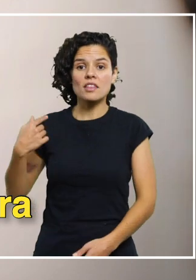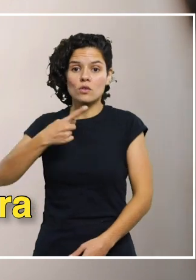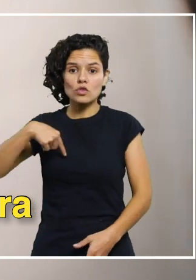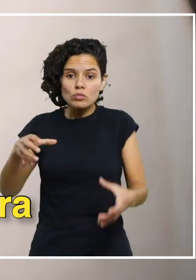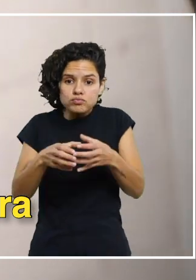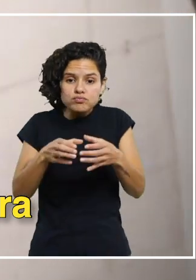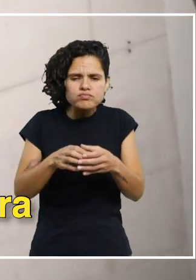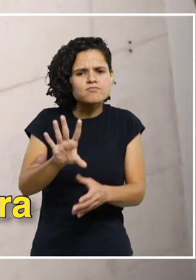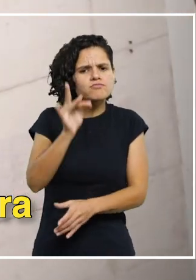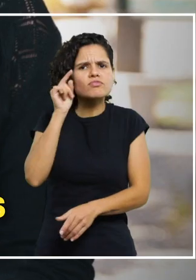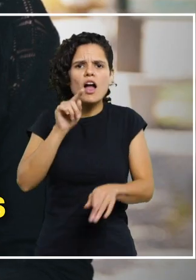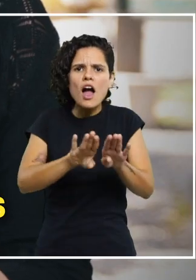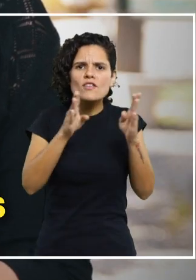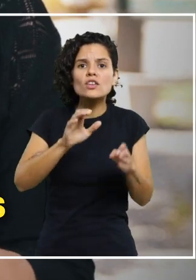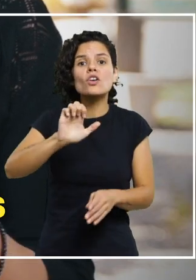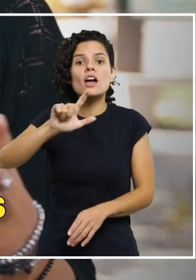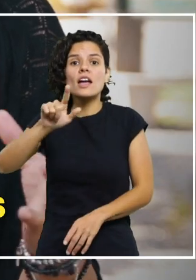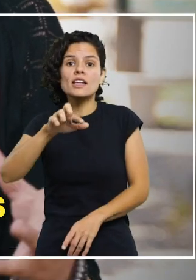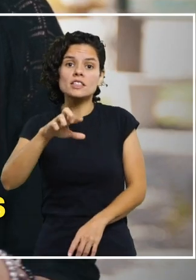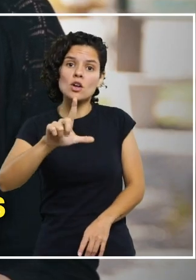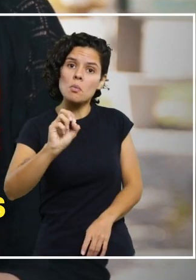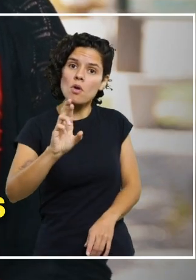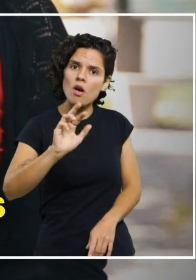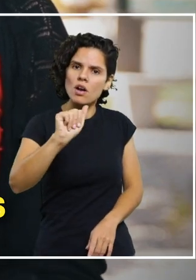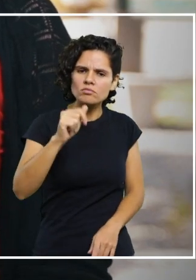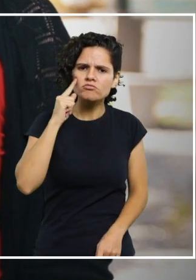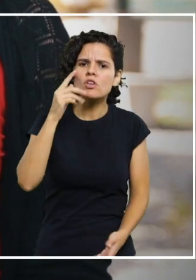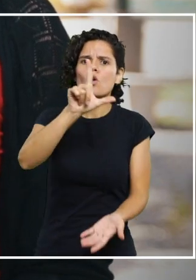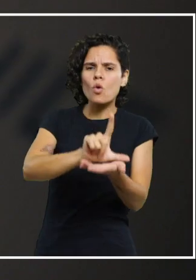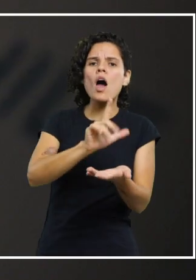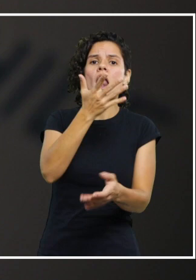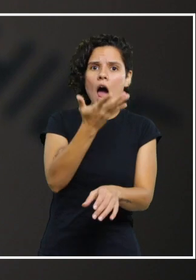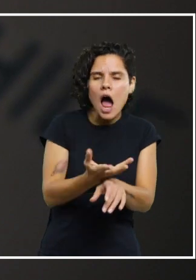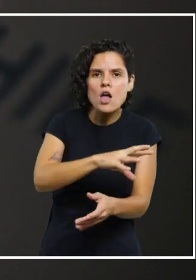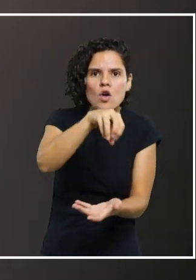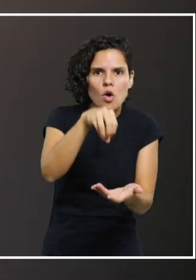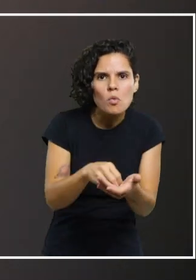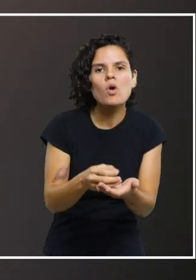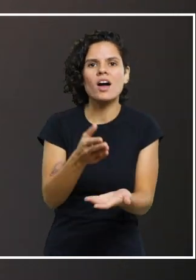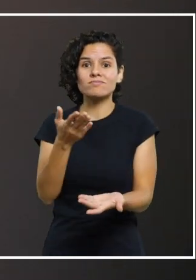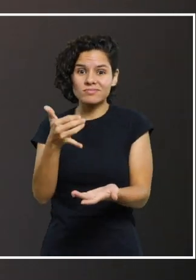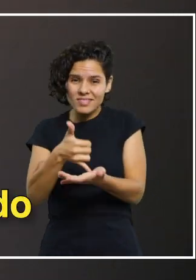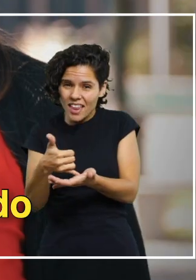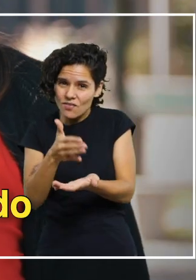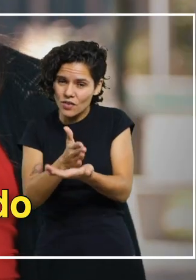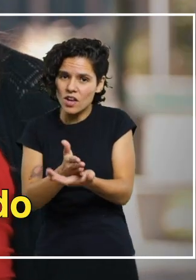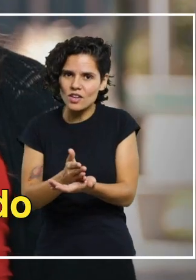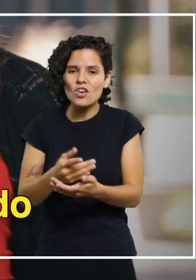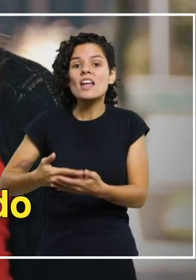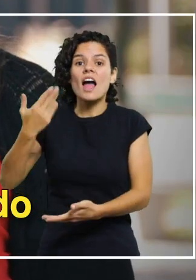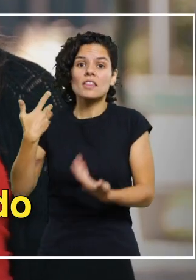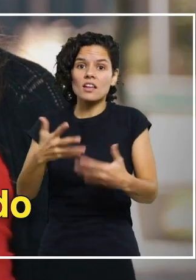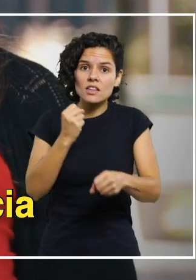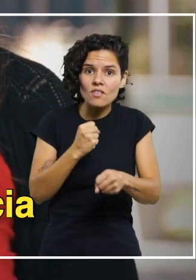Cuando vimos la postulación de Explora, en esta zona existían varias comunas con colegios con índice de vulnerabilidad bastante alto, y como nosotros